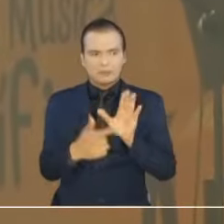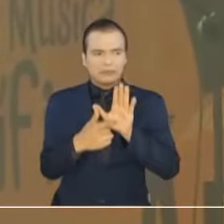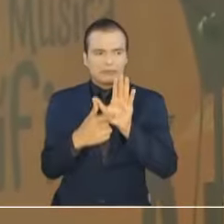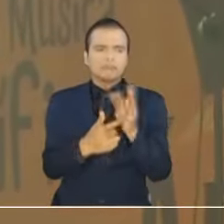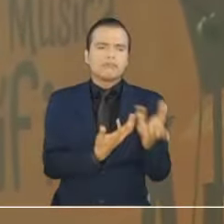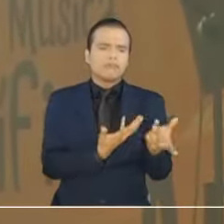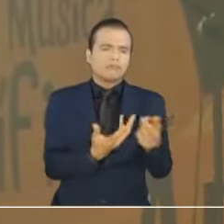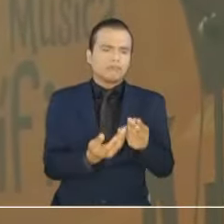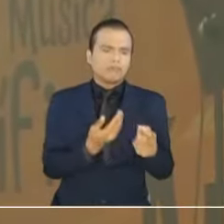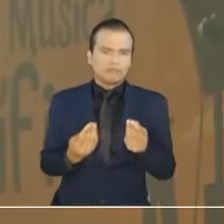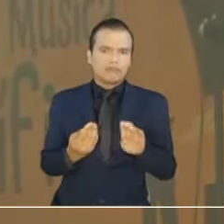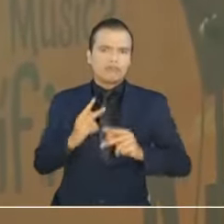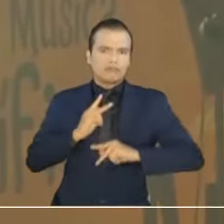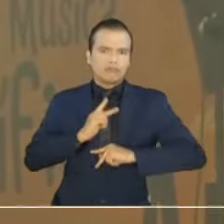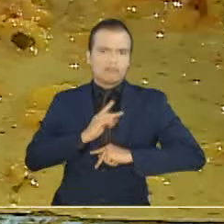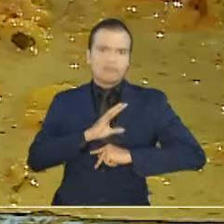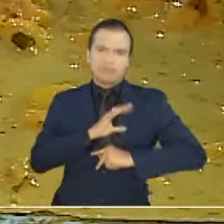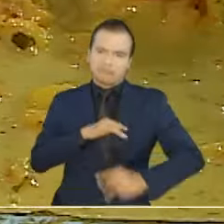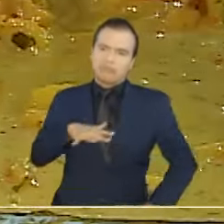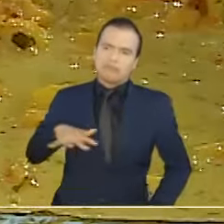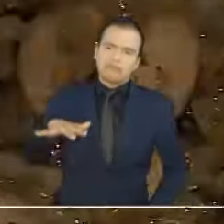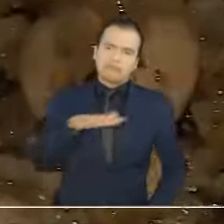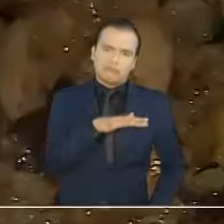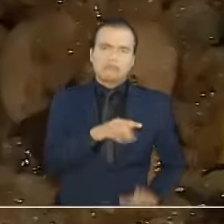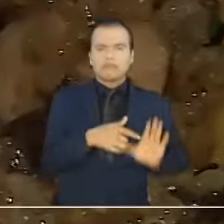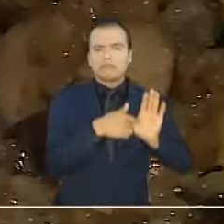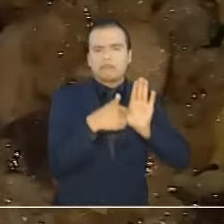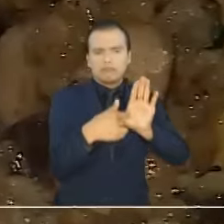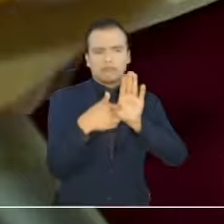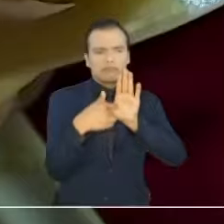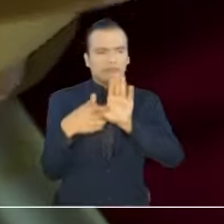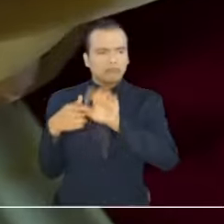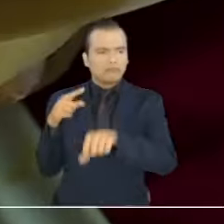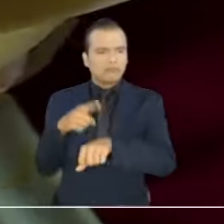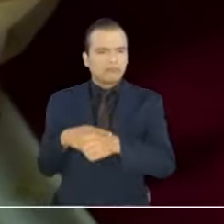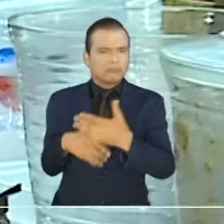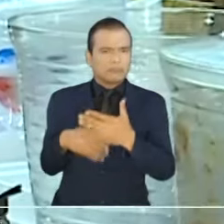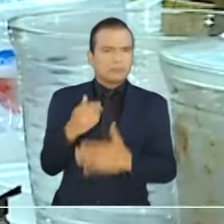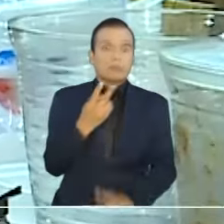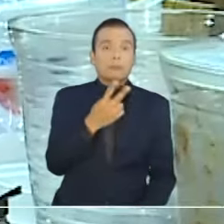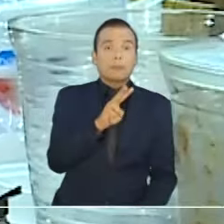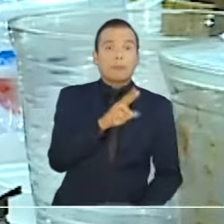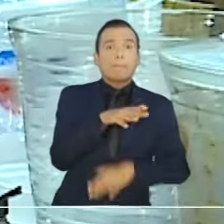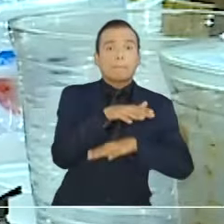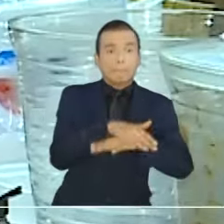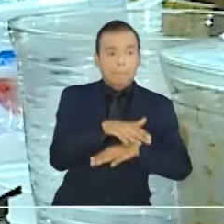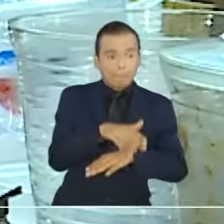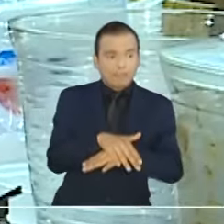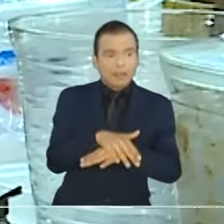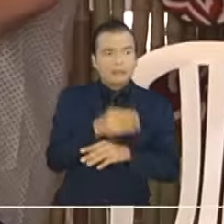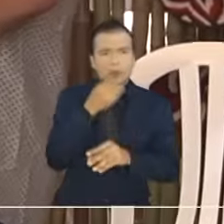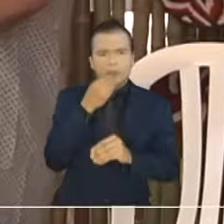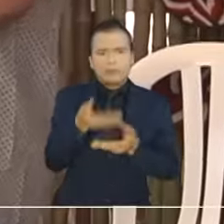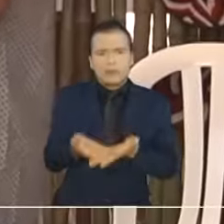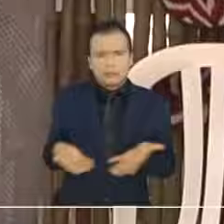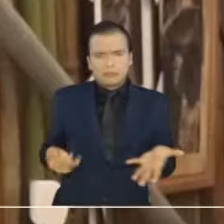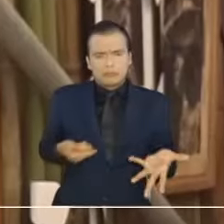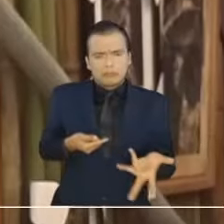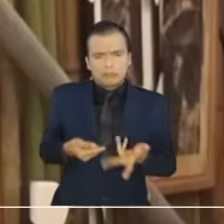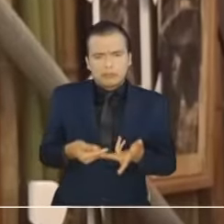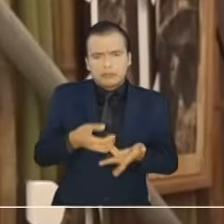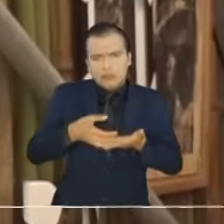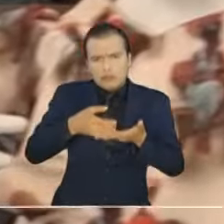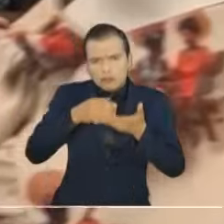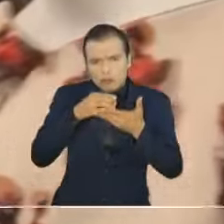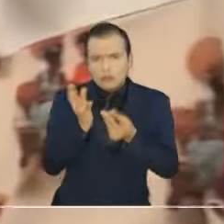los diferentes escenarios del festival. Desde las 12 del mediodía, los asistentes podrán disfrutar de una gran variedad de gastronomía, bebidas y artesanías.